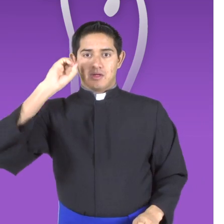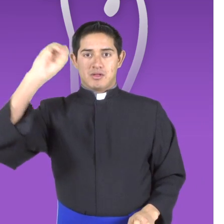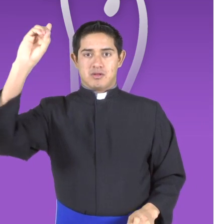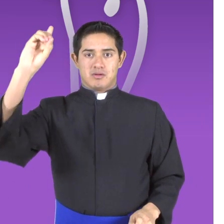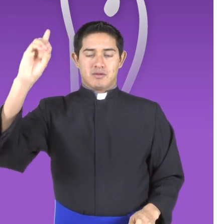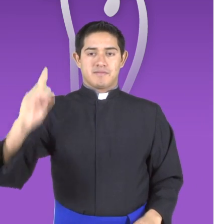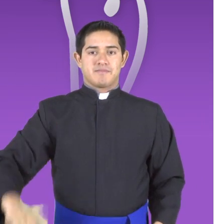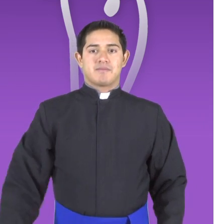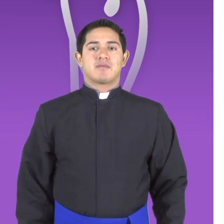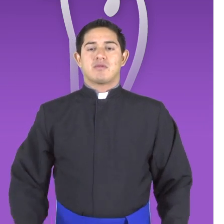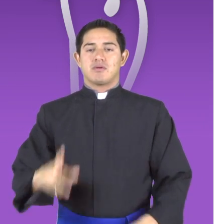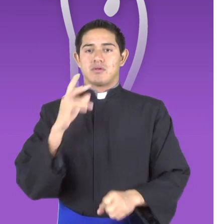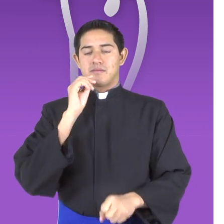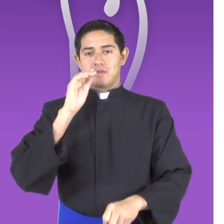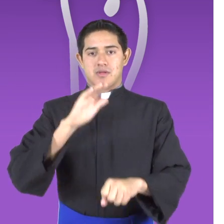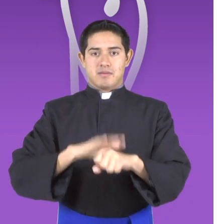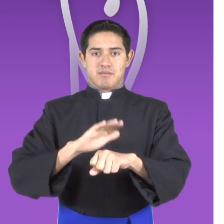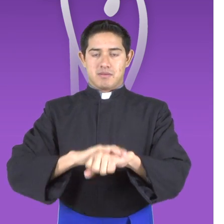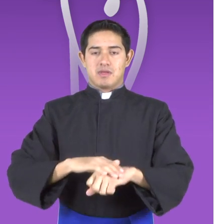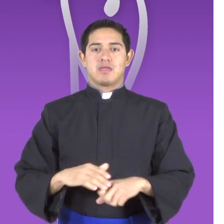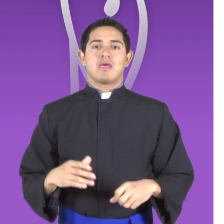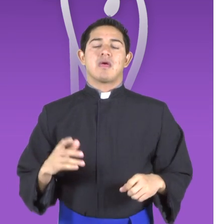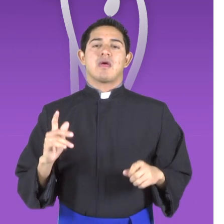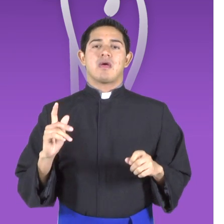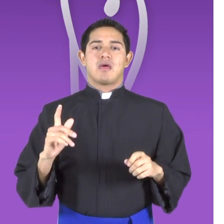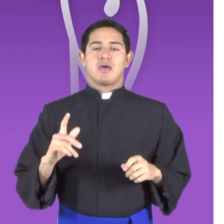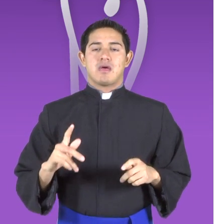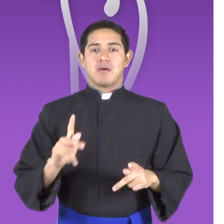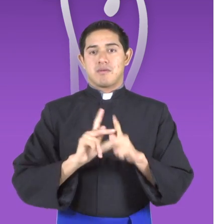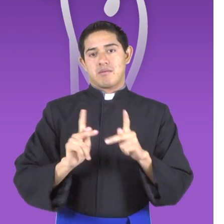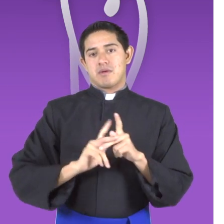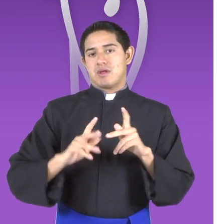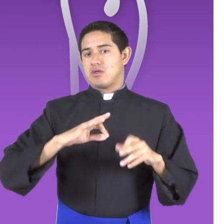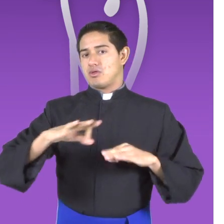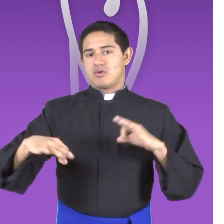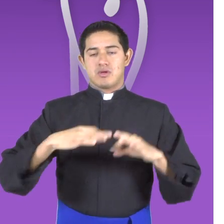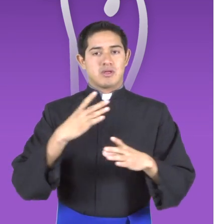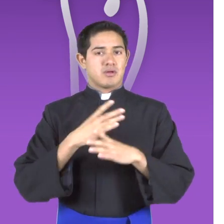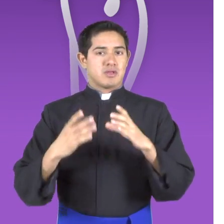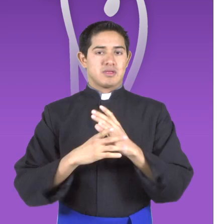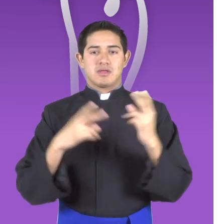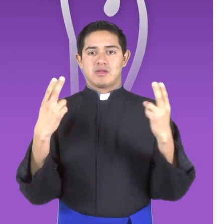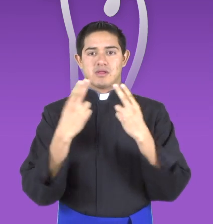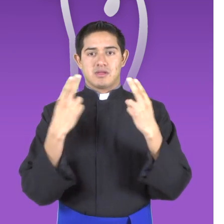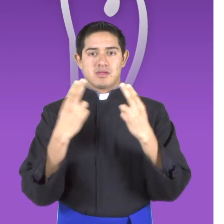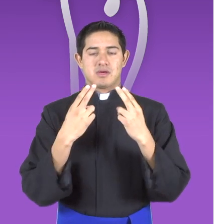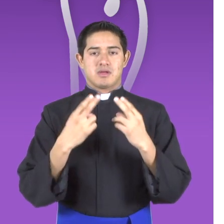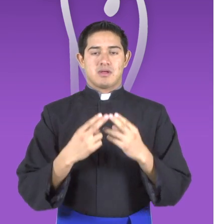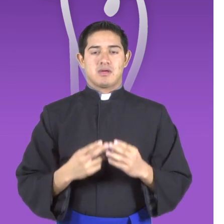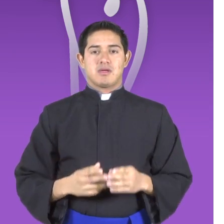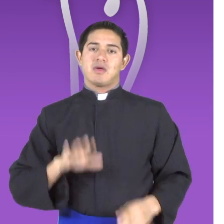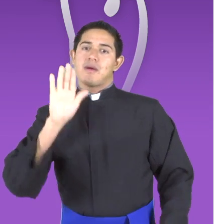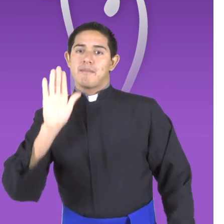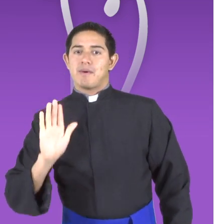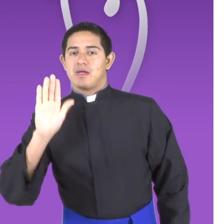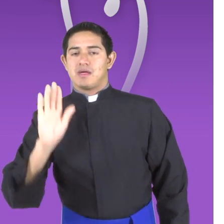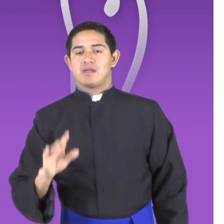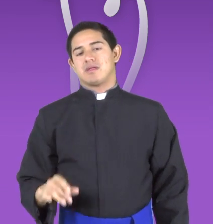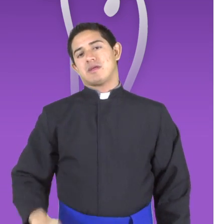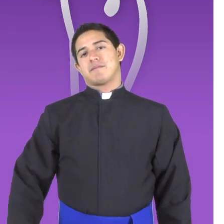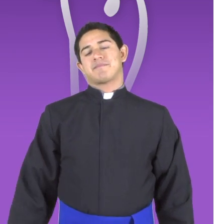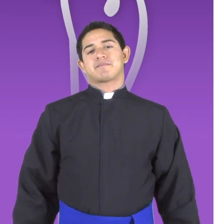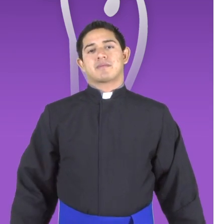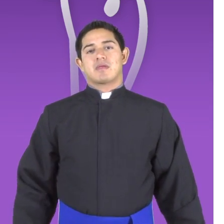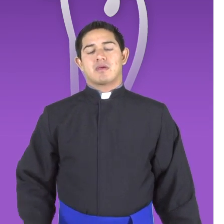se nos invita a prepararnos. Cuando vamos a hacer una fiesta, pues siempre nos preparamos con mucho tiempo, tal